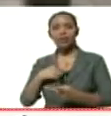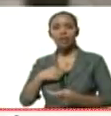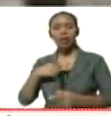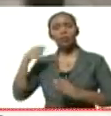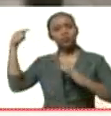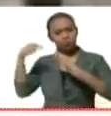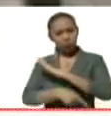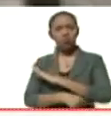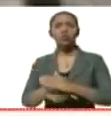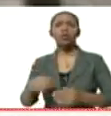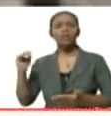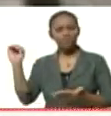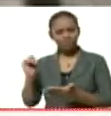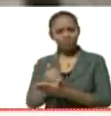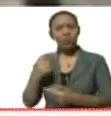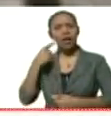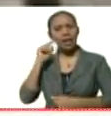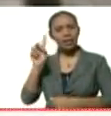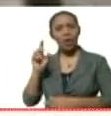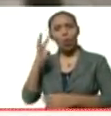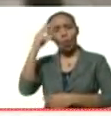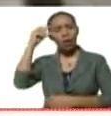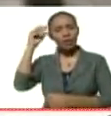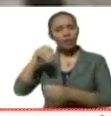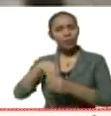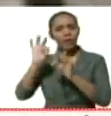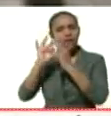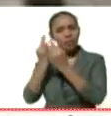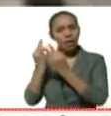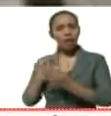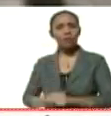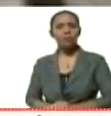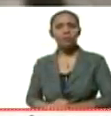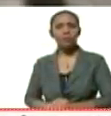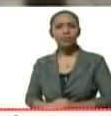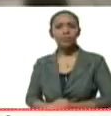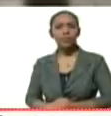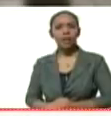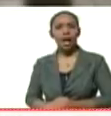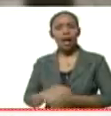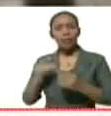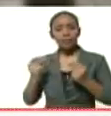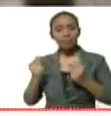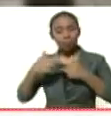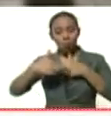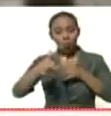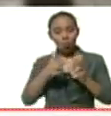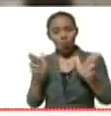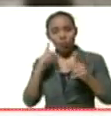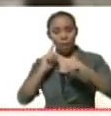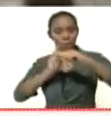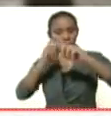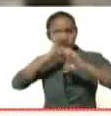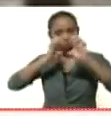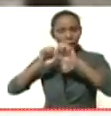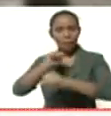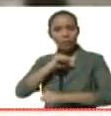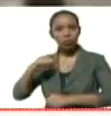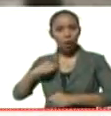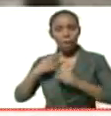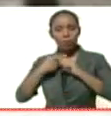radical, profunda, la cuarentena familiar. El despistaje ampliado, multiplicado,